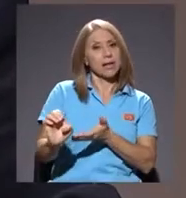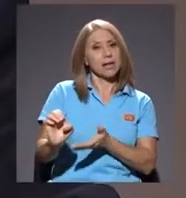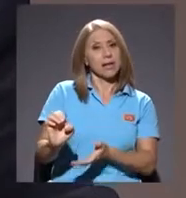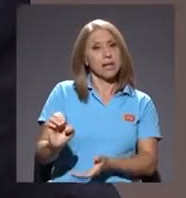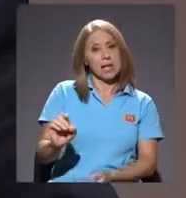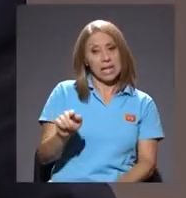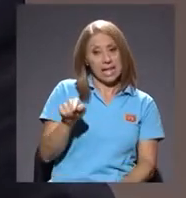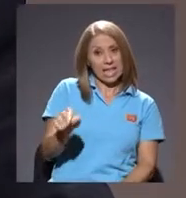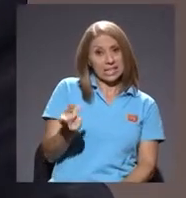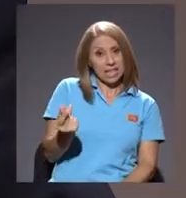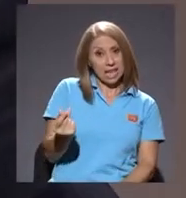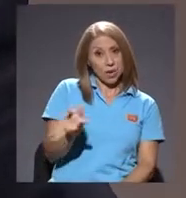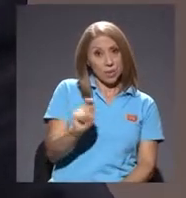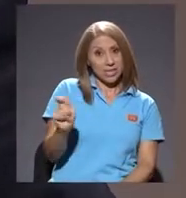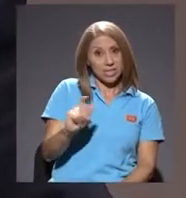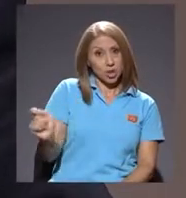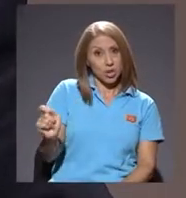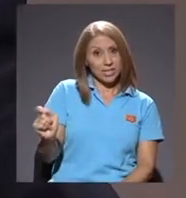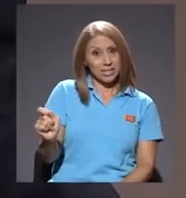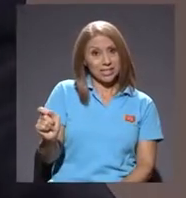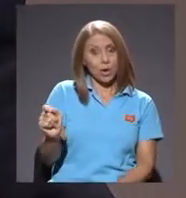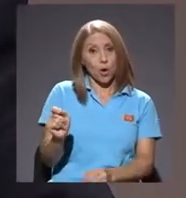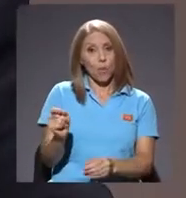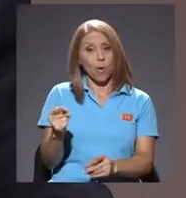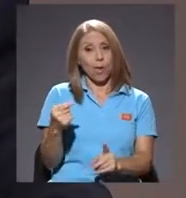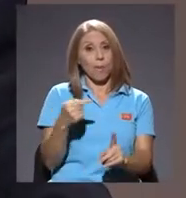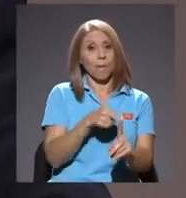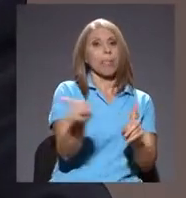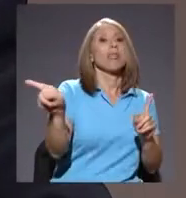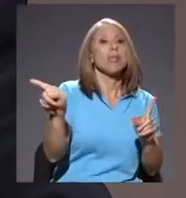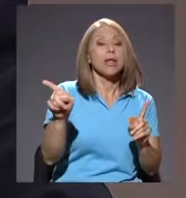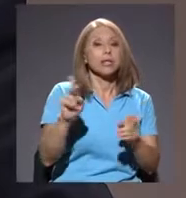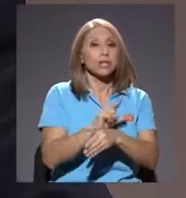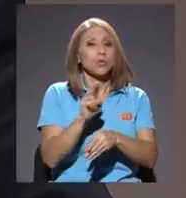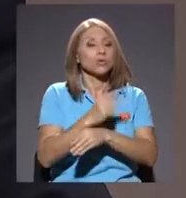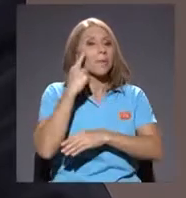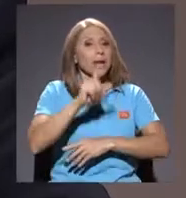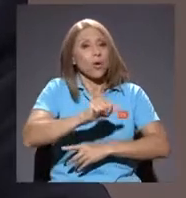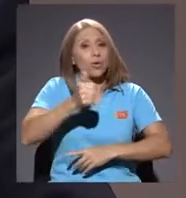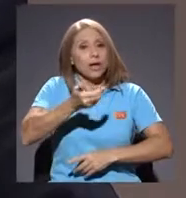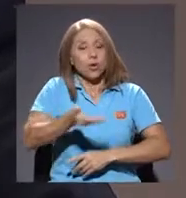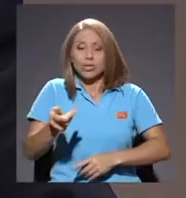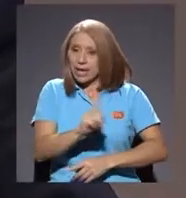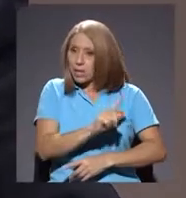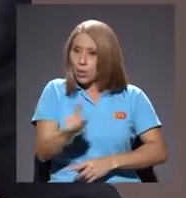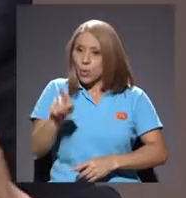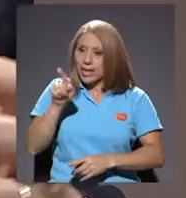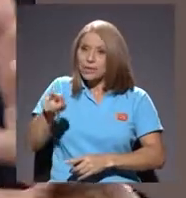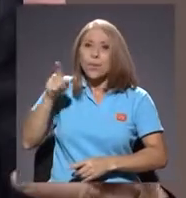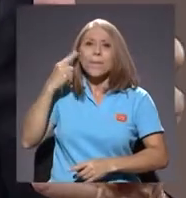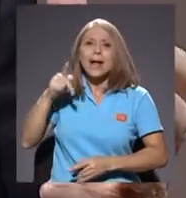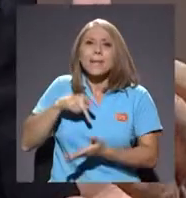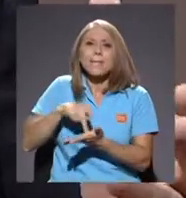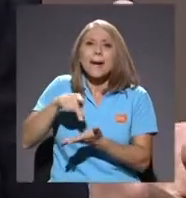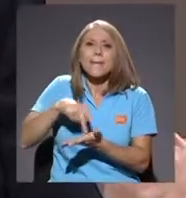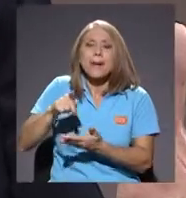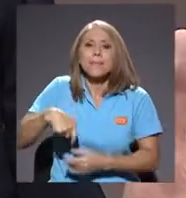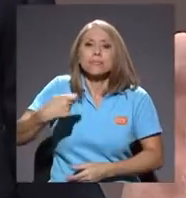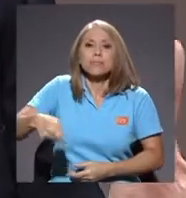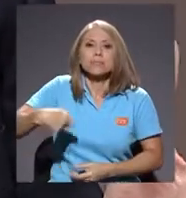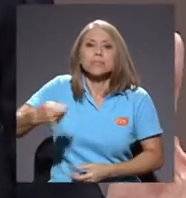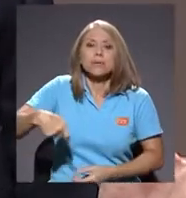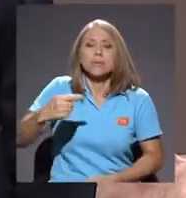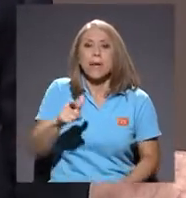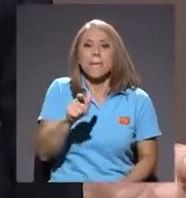usadas para otros recursos usados por otra cosa que fueron establecidos que es para las pensiones de las personas que ya esto va a